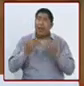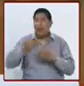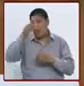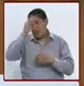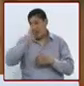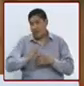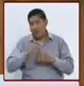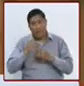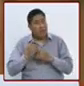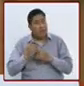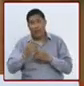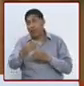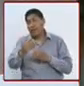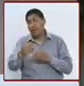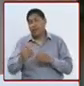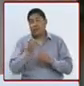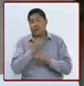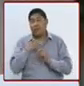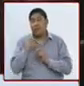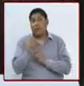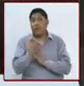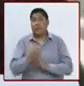sabido afrontar esa situación.